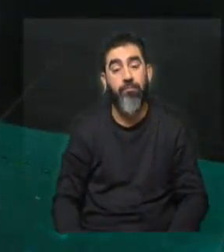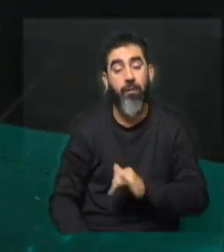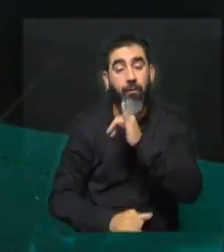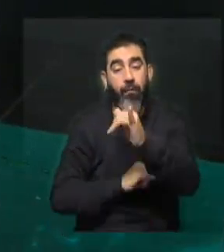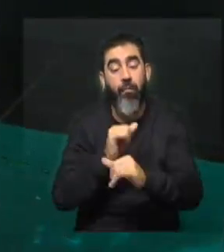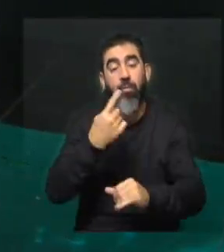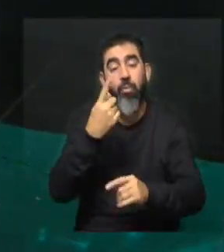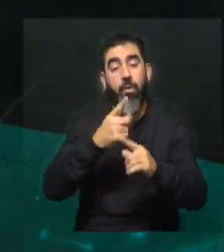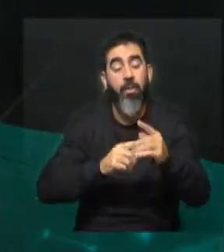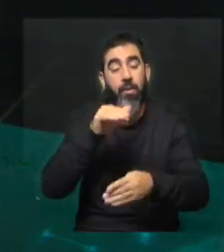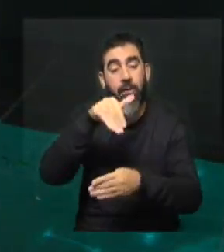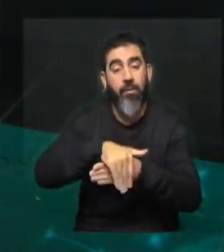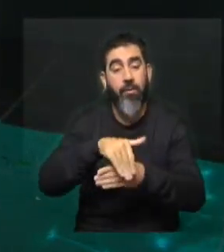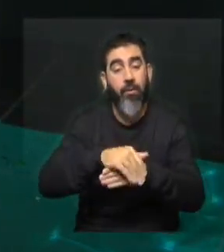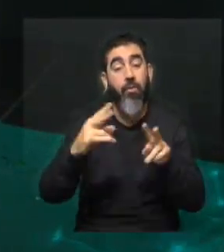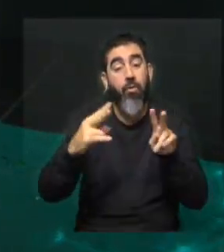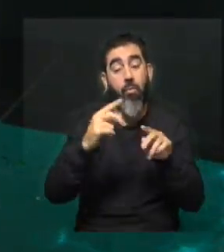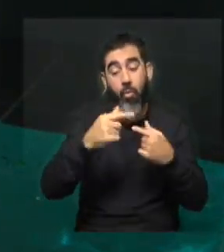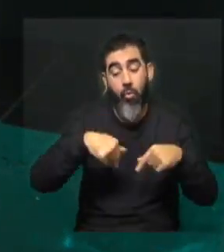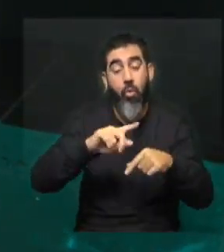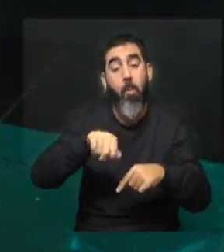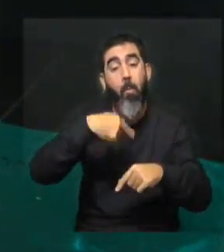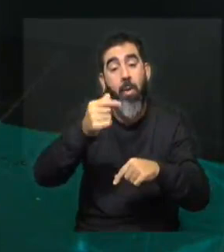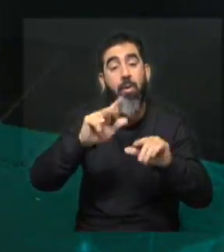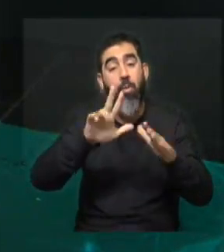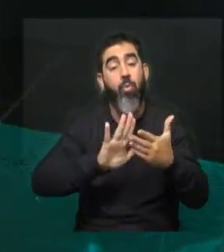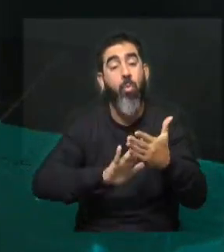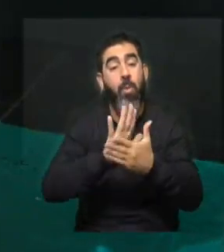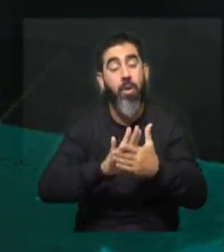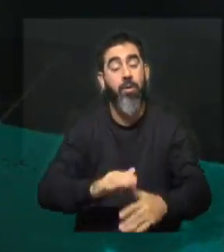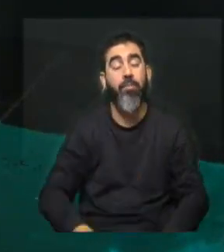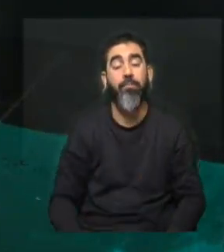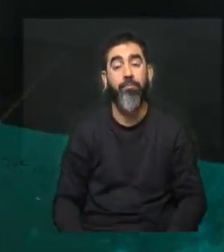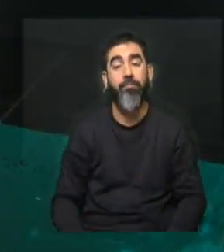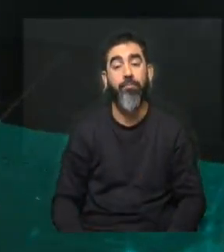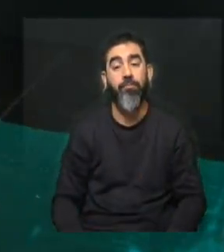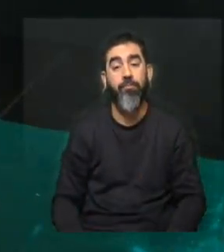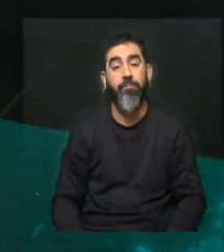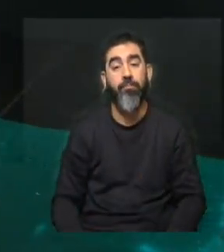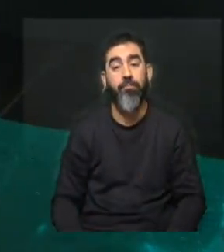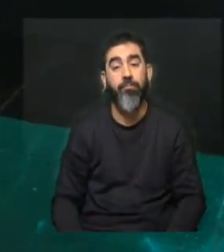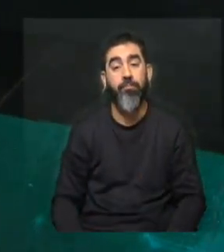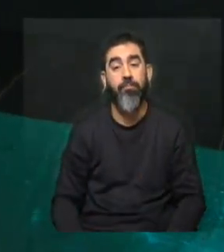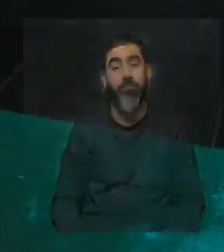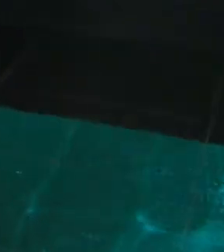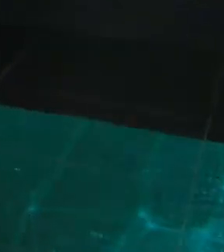actualización informativa a las 13:30 nosotros nos volvemos a reencontrar mañana a las ocho con el gusto de siempre los esperamos